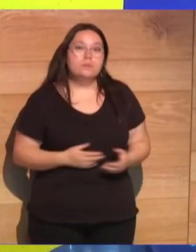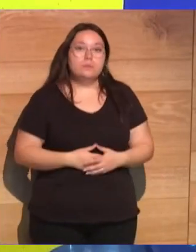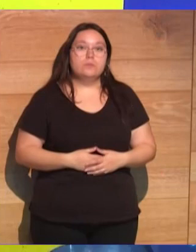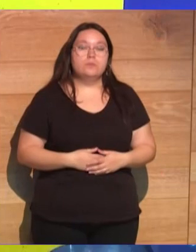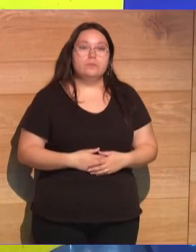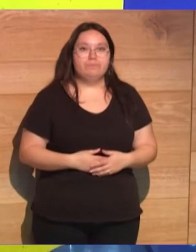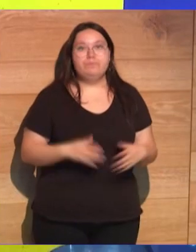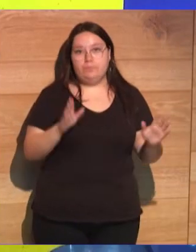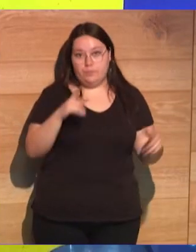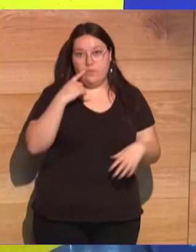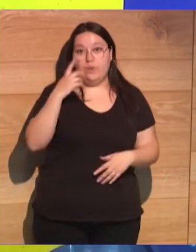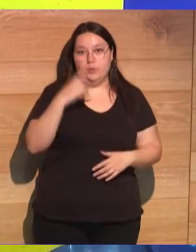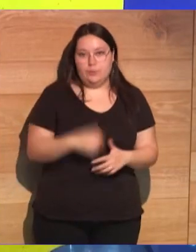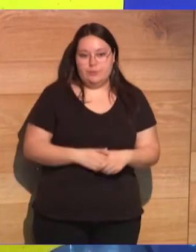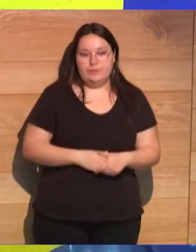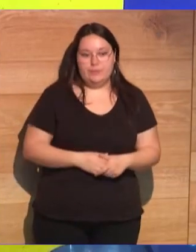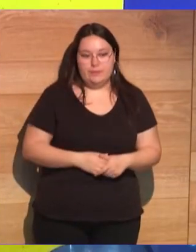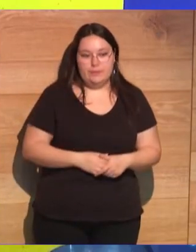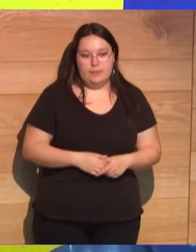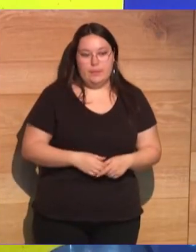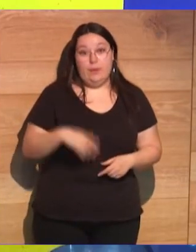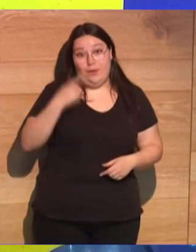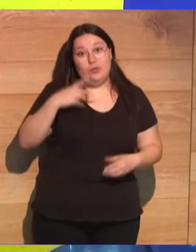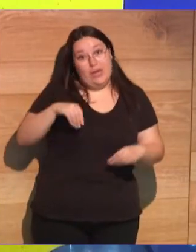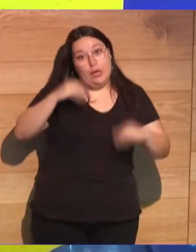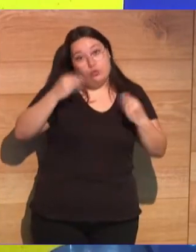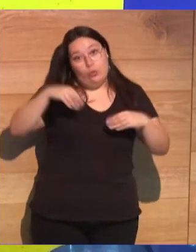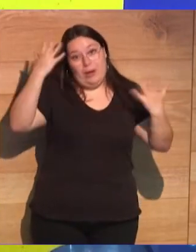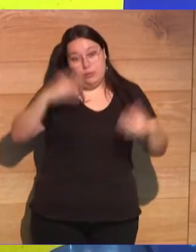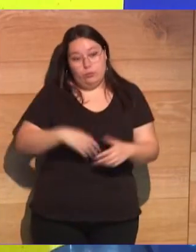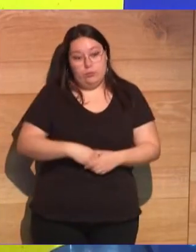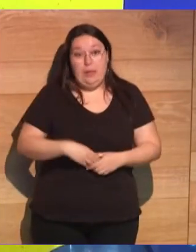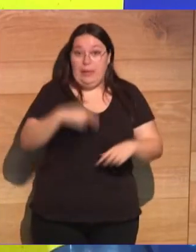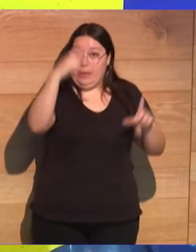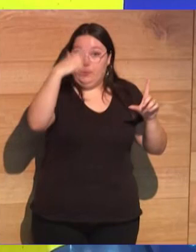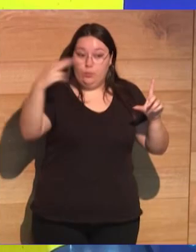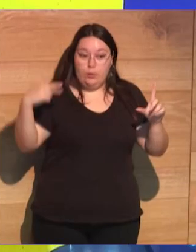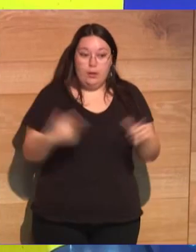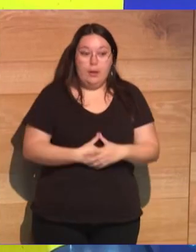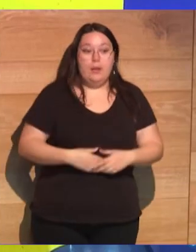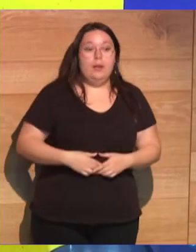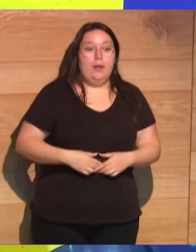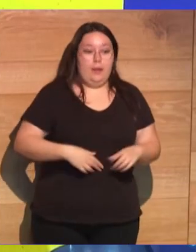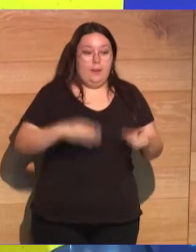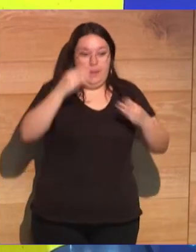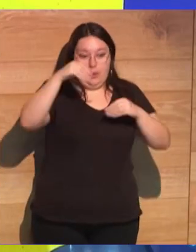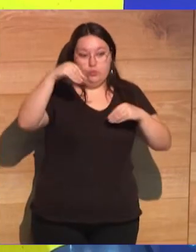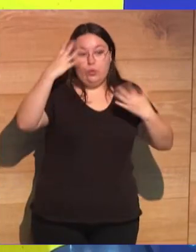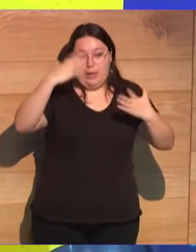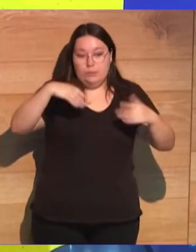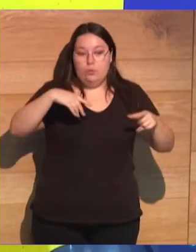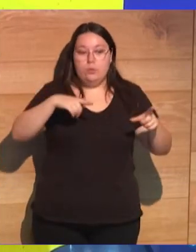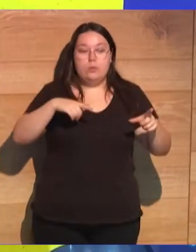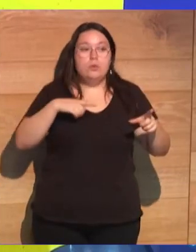veo, fijaos en el surrealismo. En el surrealismo, en la pintura, ¿no? En Dalí. Cuando crearon el